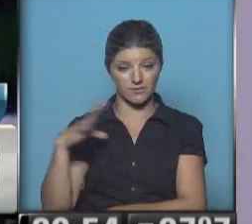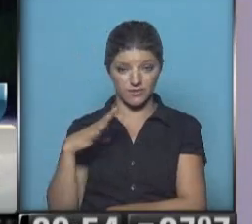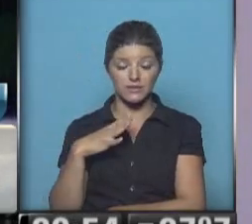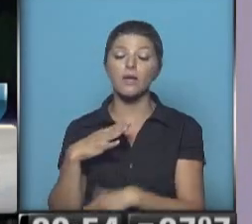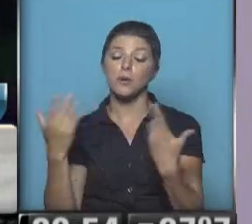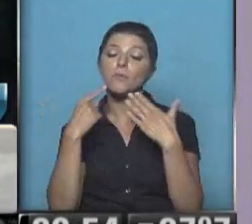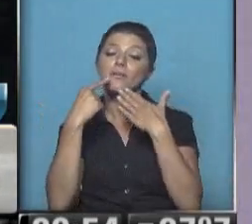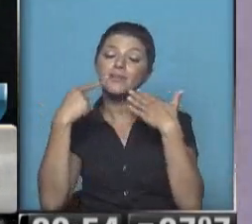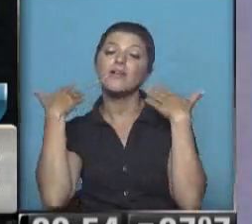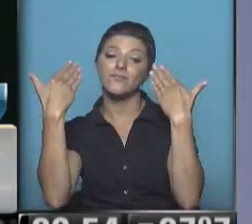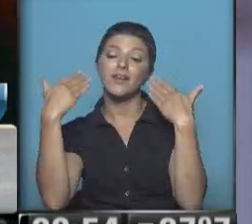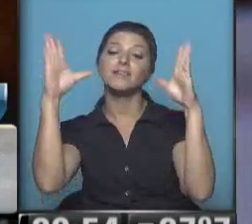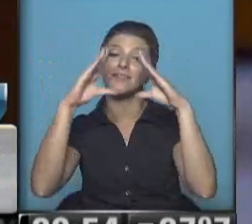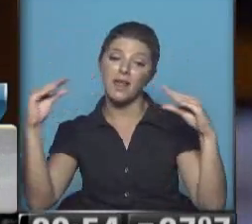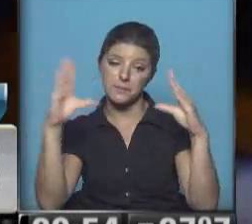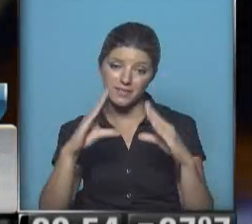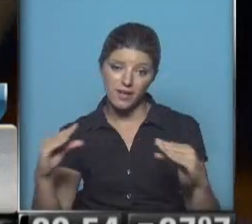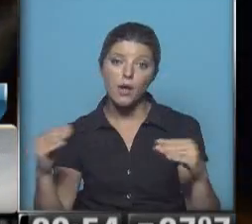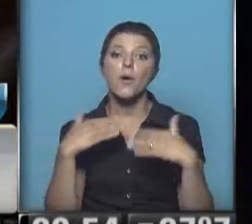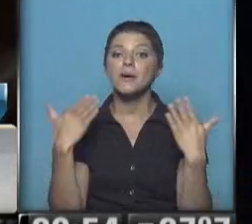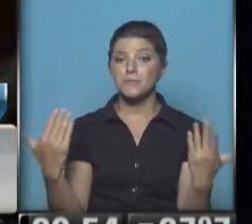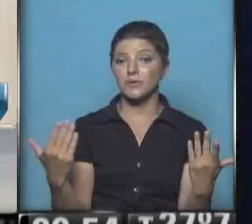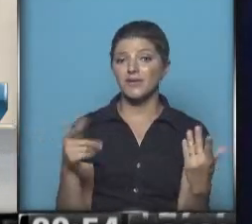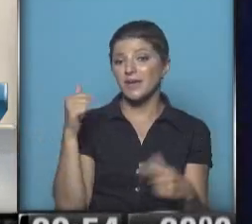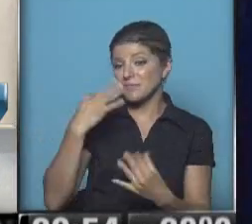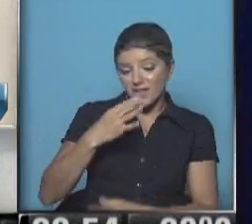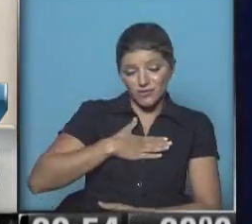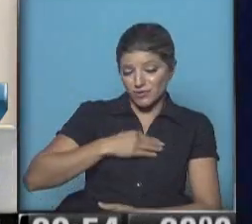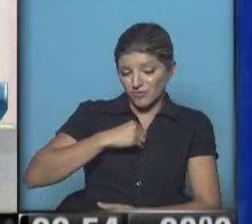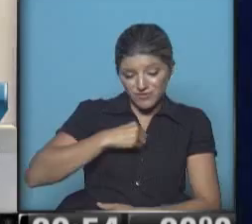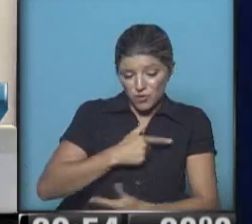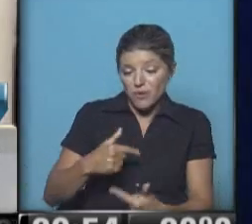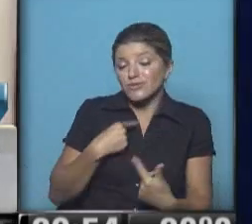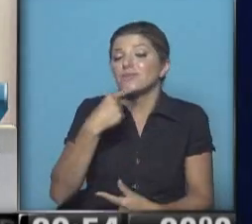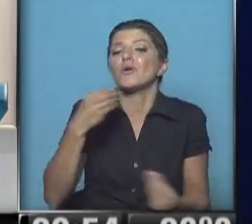feliz Navidad o feliz Nochebuena porque no hay felicidad en nuestros corazones,